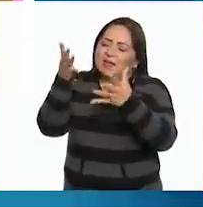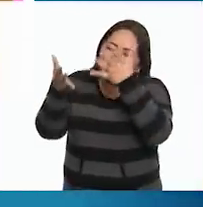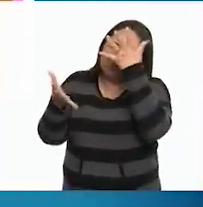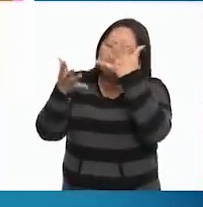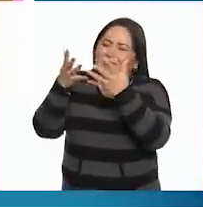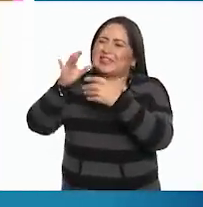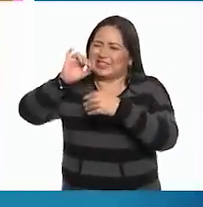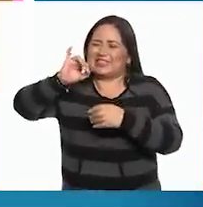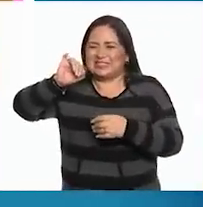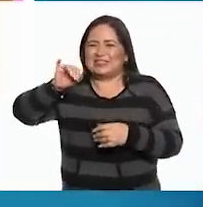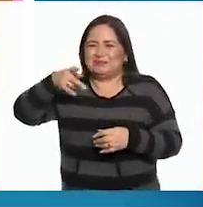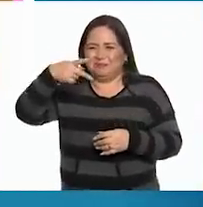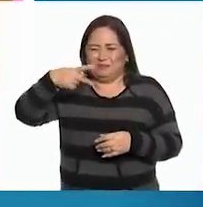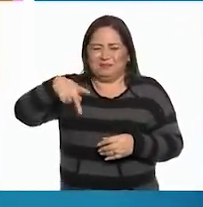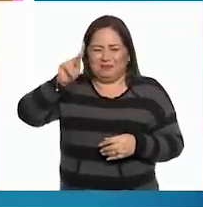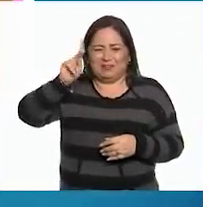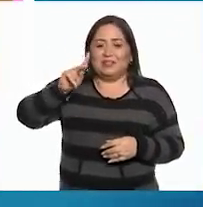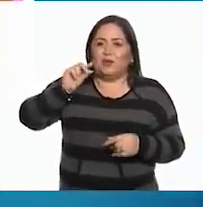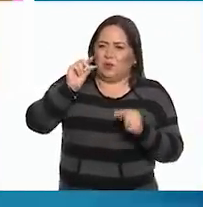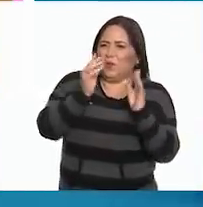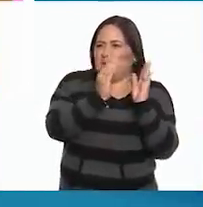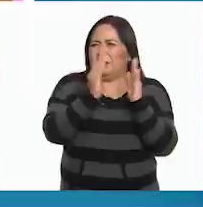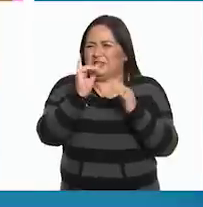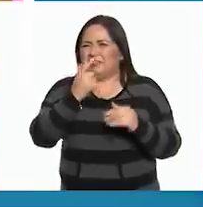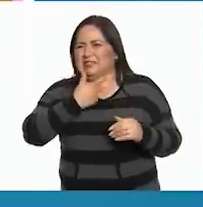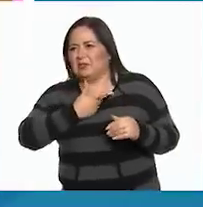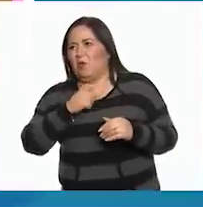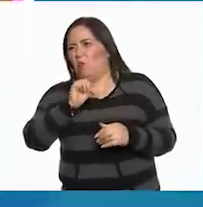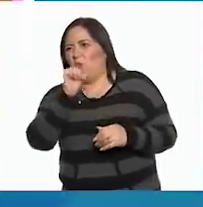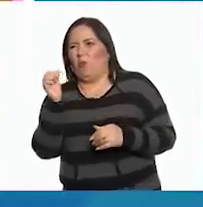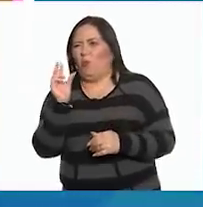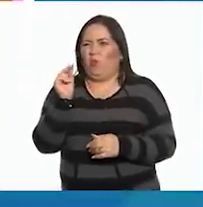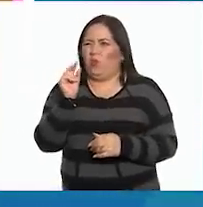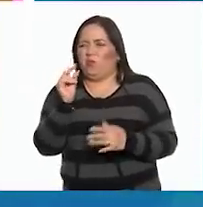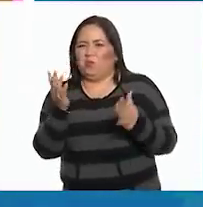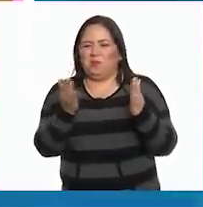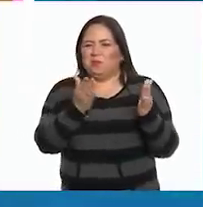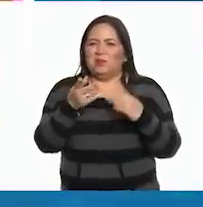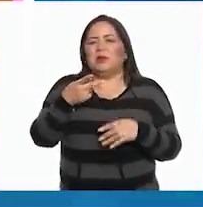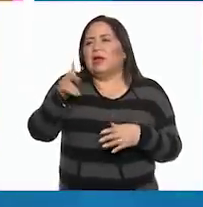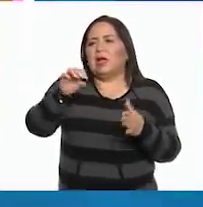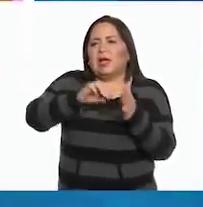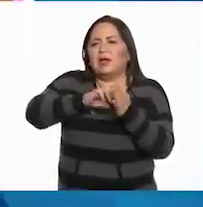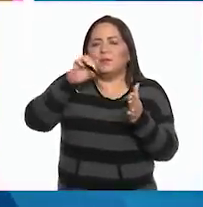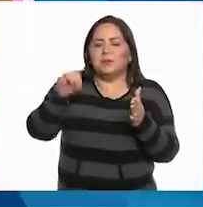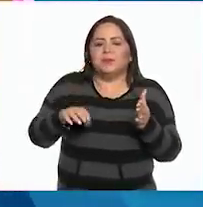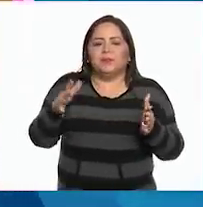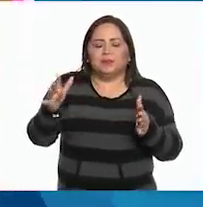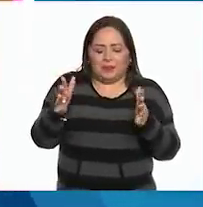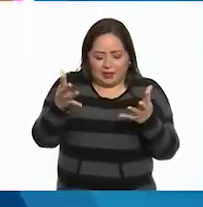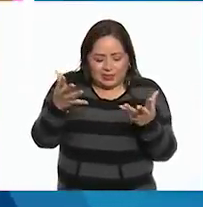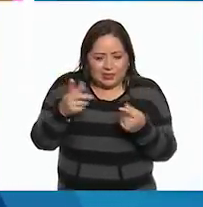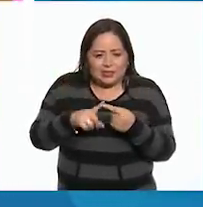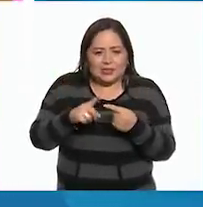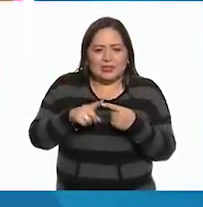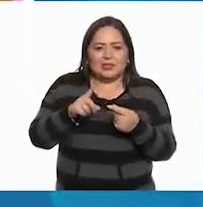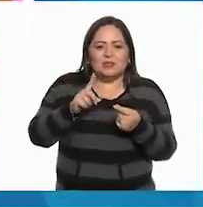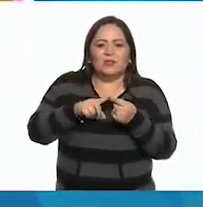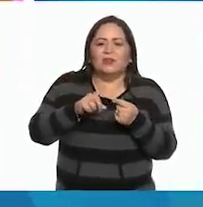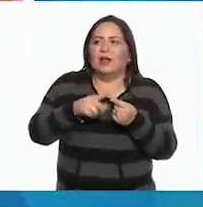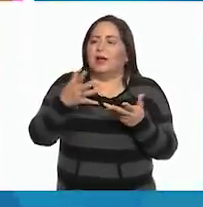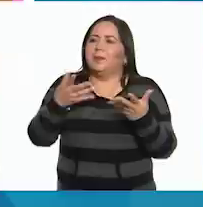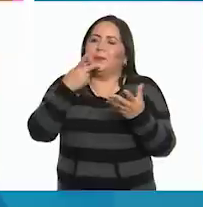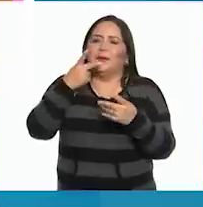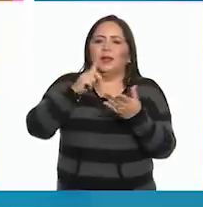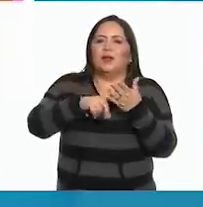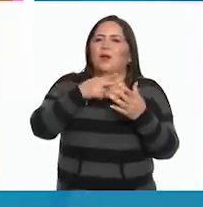Lo que pasa es que partes sí me gustaron y partes no, ¿no? Por ejemplo, la parte donde está